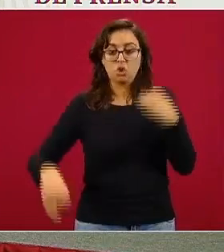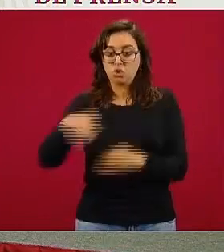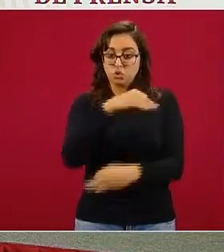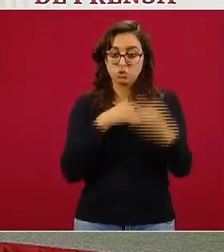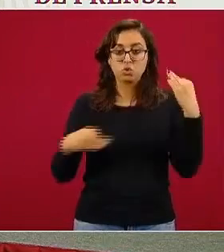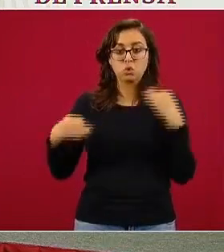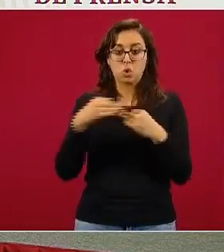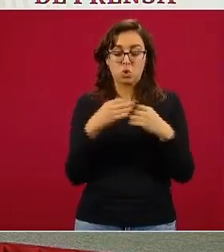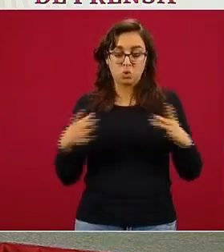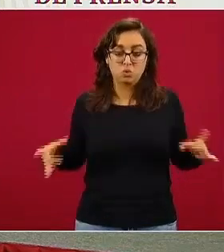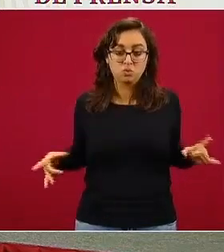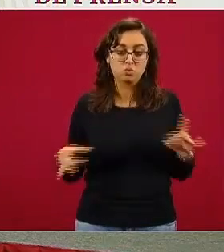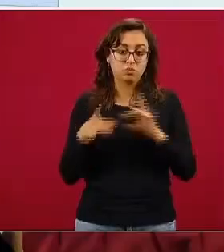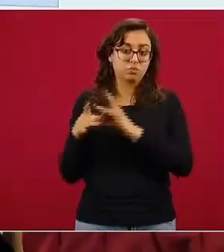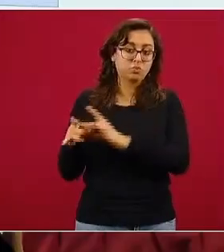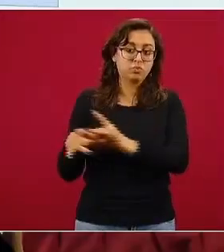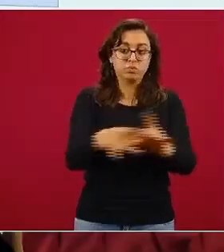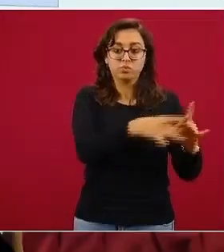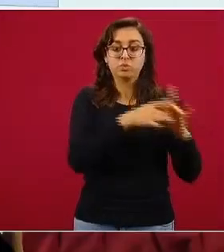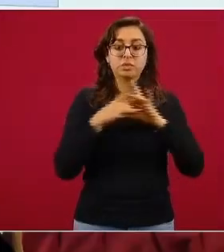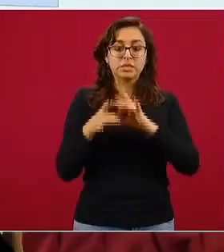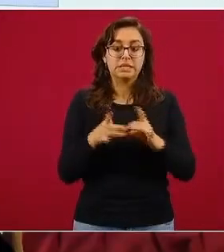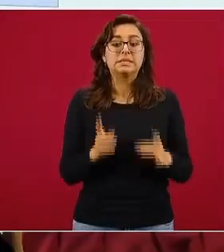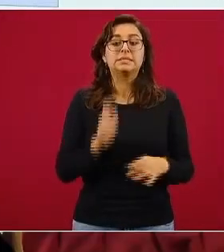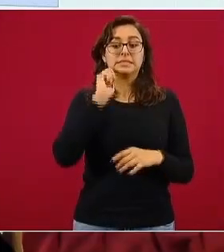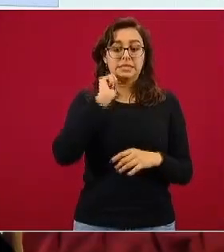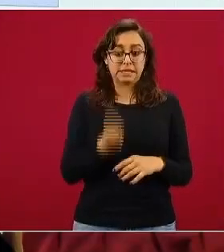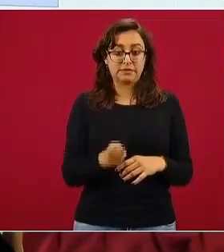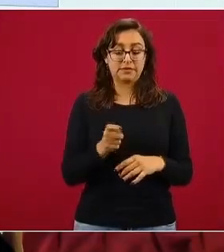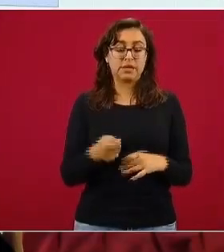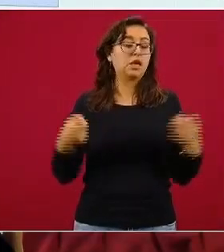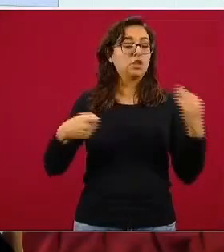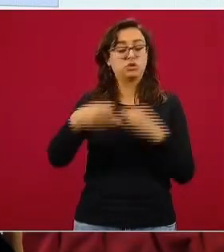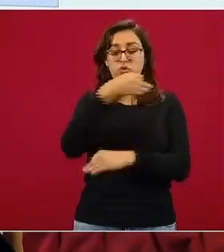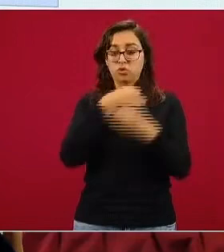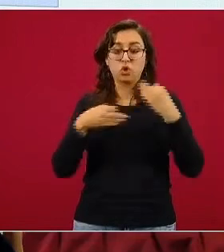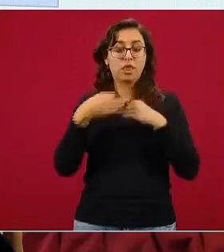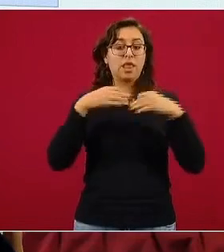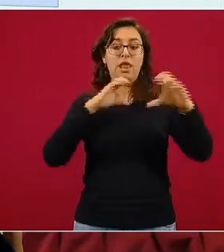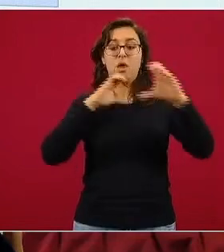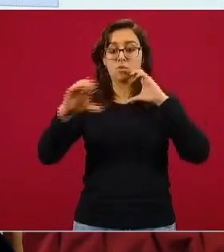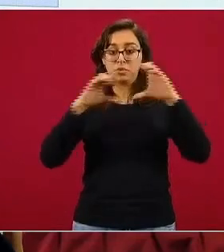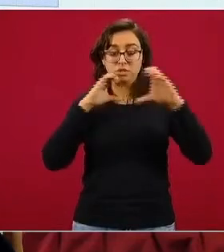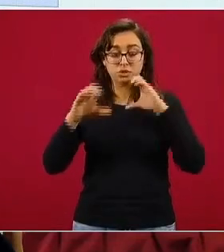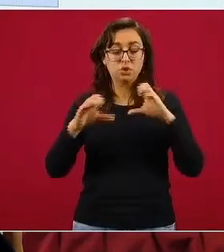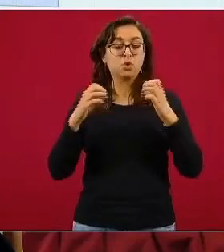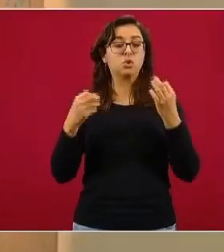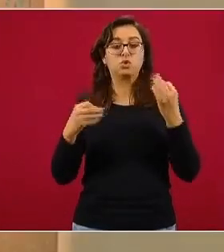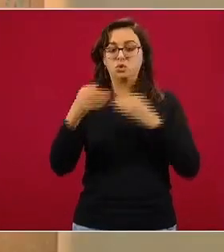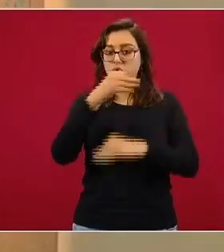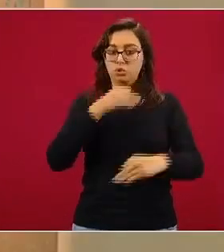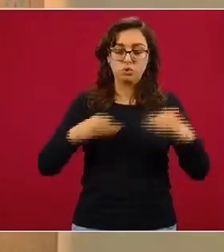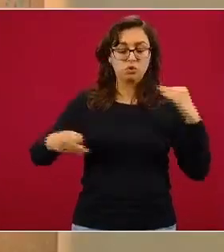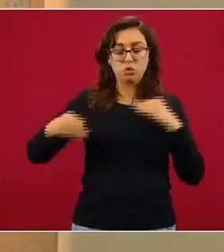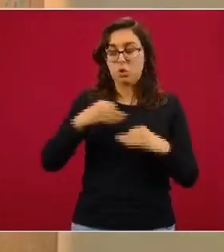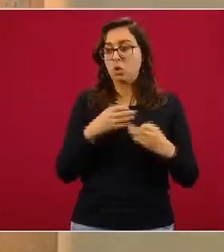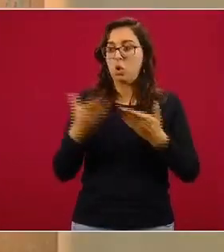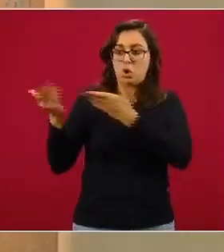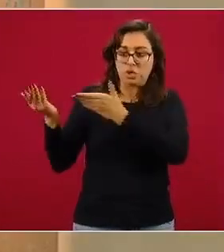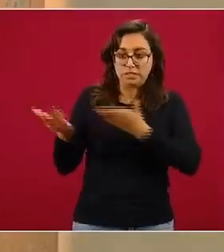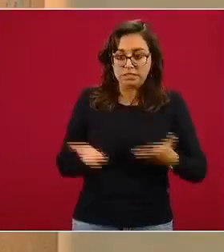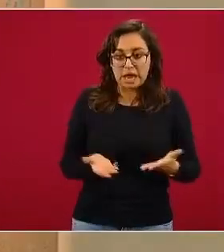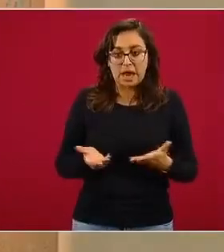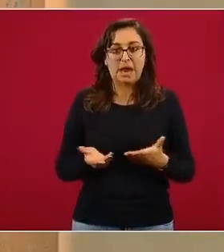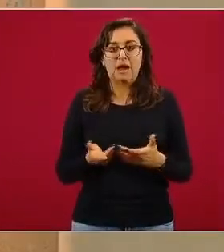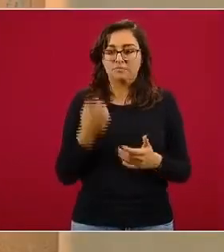redes integradas, es decir, toda la comunicación que debe tener un paciente que llega desde el primer contacto